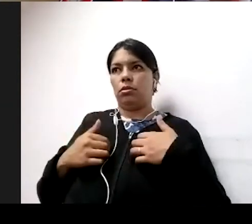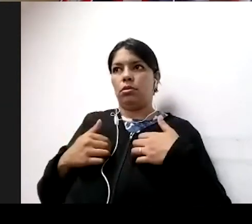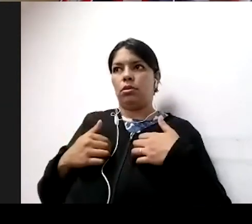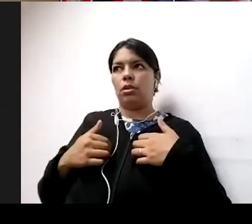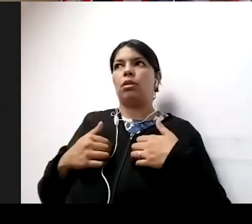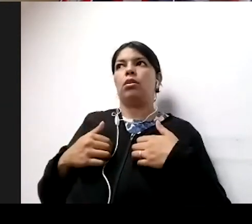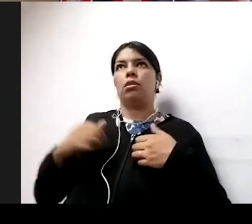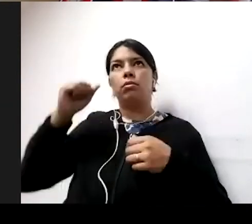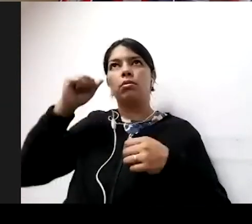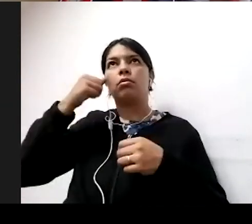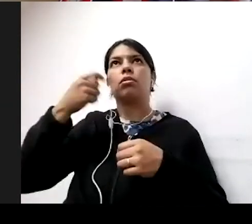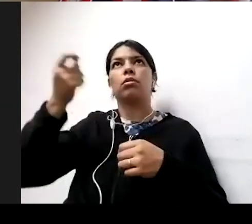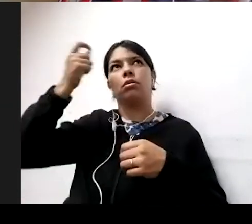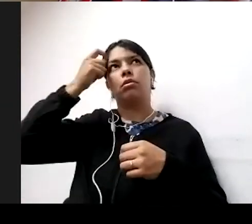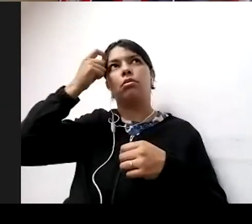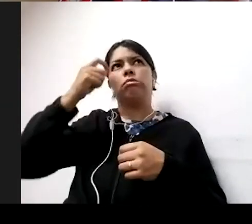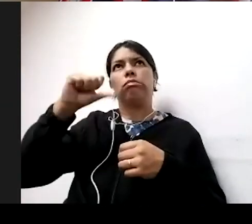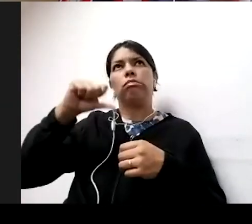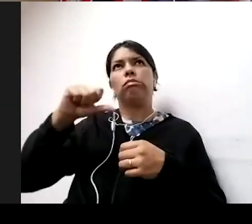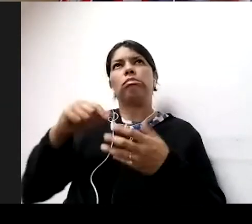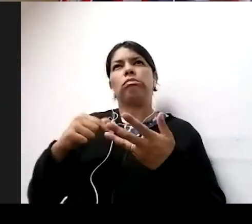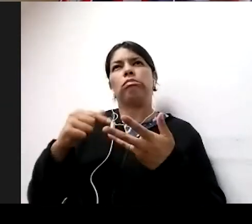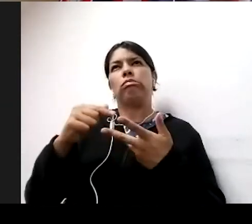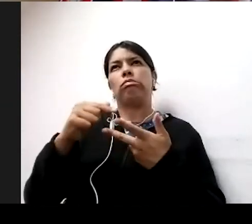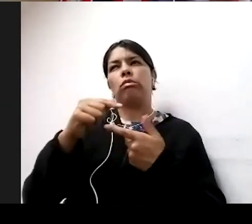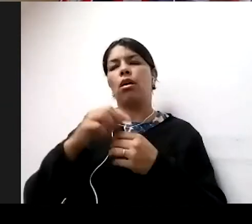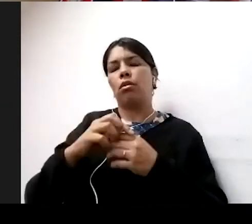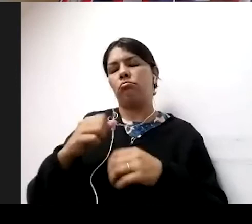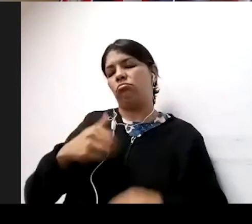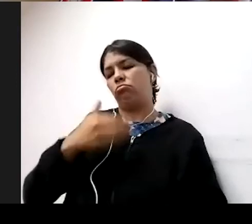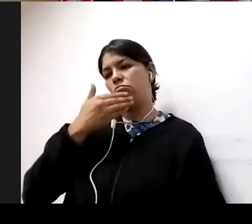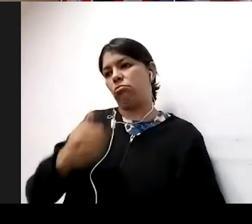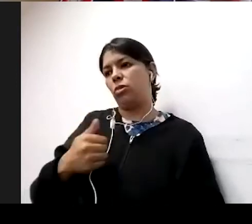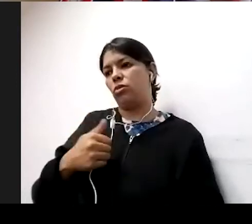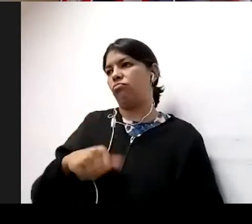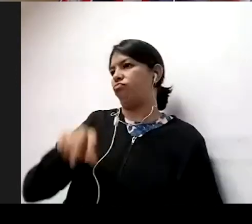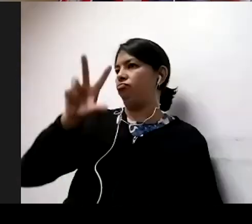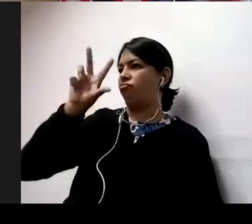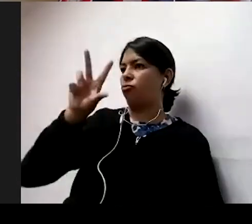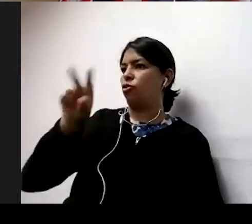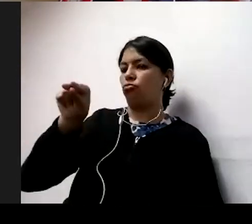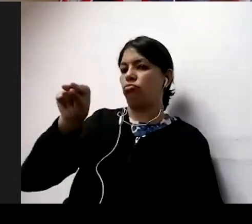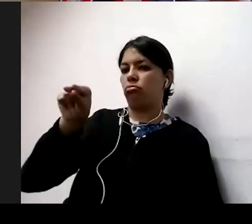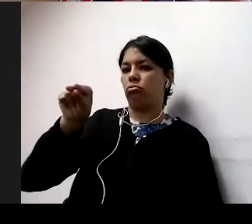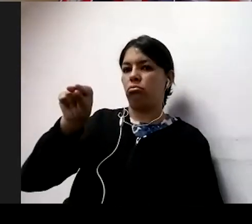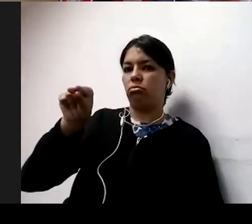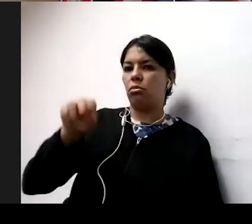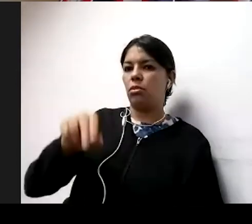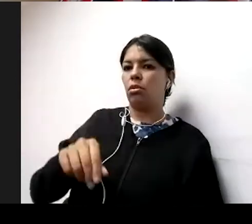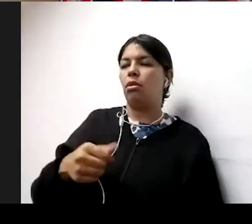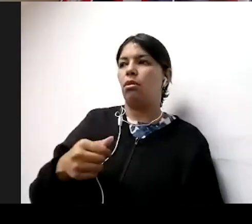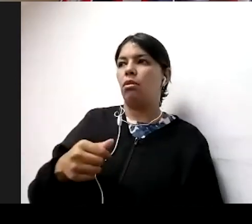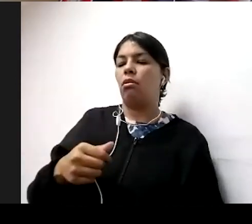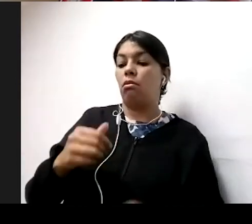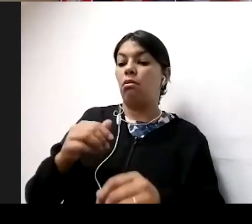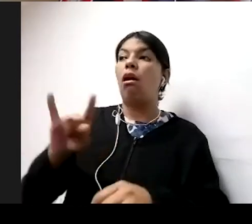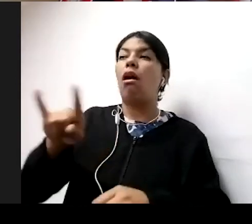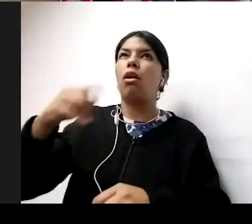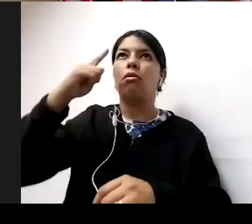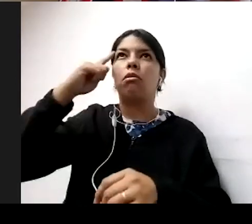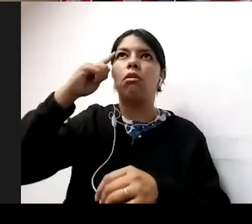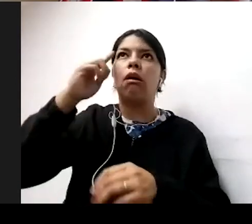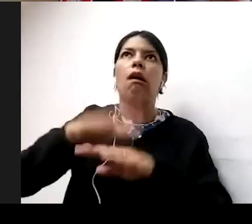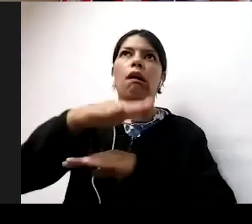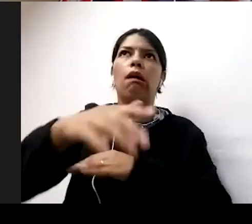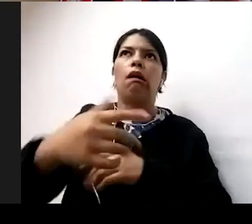sean capaces de enfrentarle y a poder aprender a decir una gran palabra, no, porque cuando conozco las consecuencias, sea que